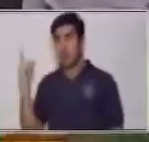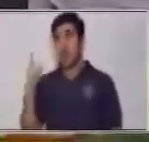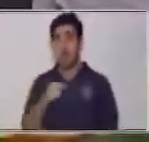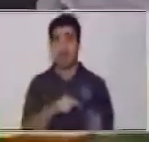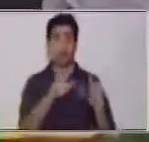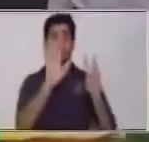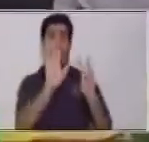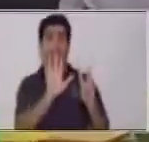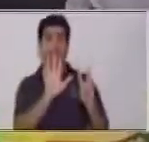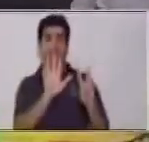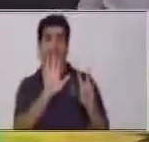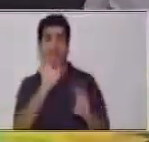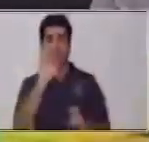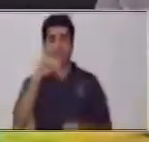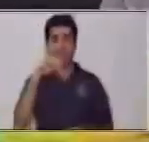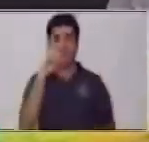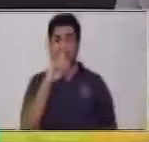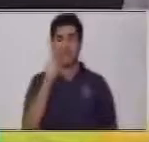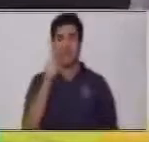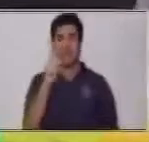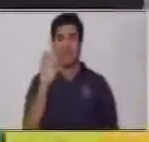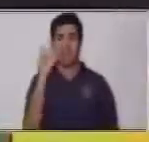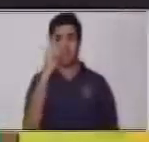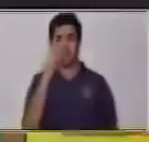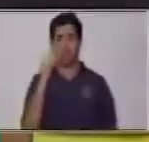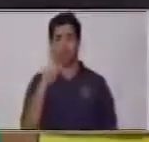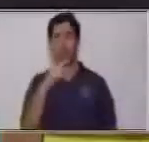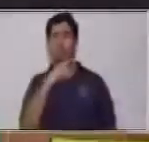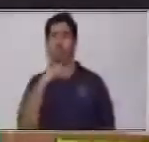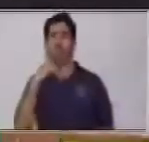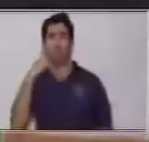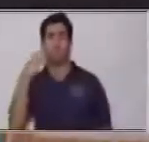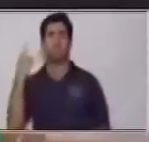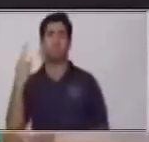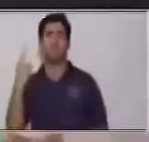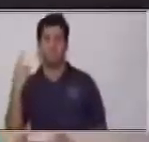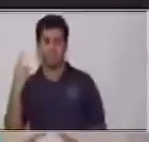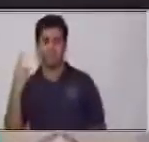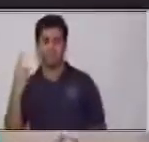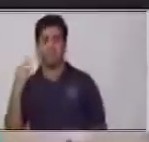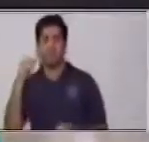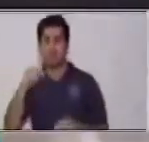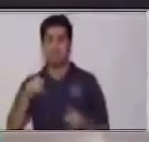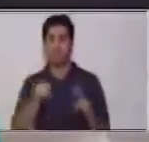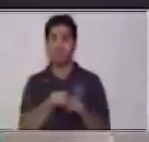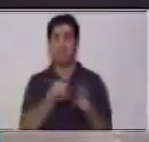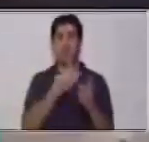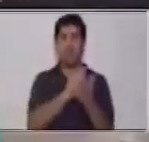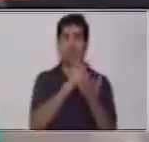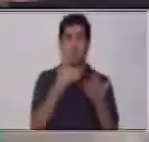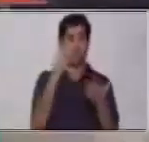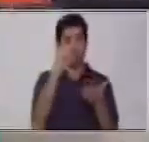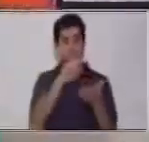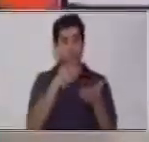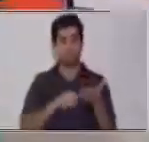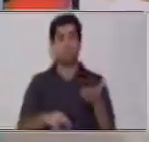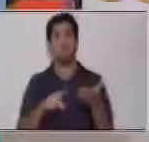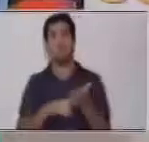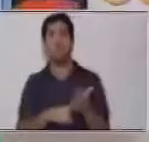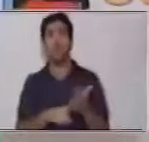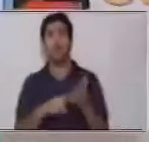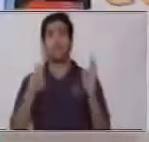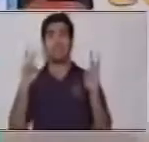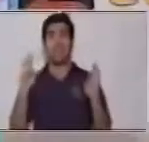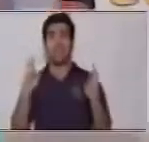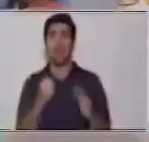ensayos del romanticismo español. El romanticismo es un movimiento de la literatura que tiene como fundamento el